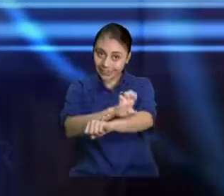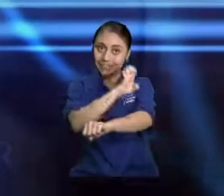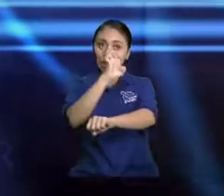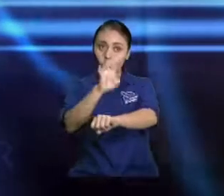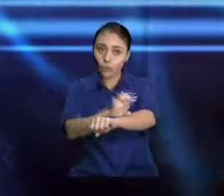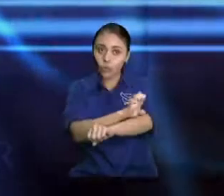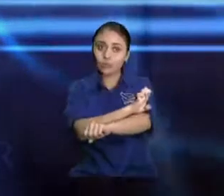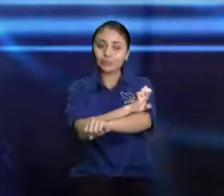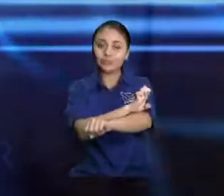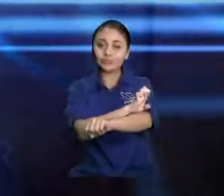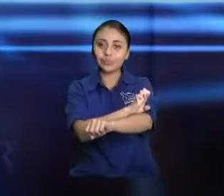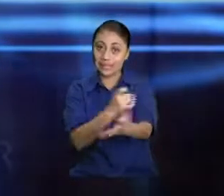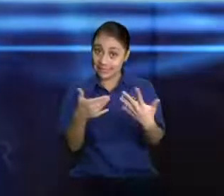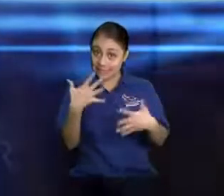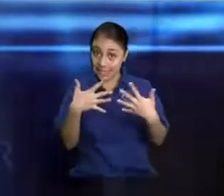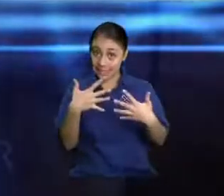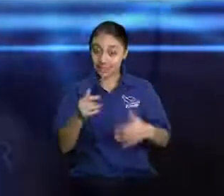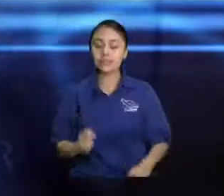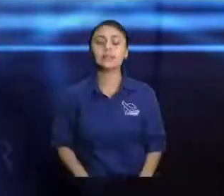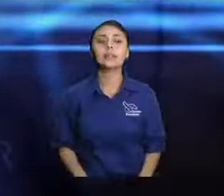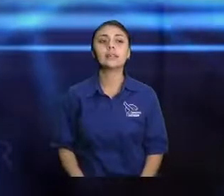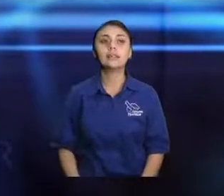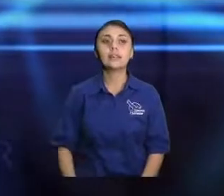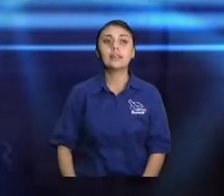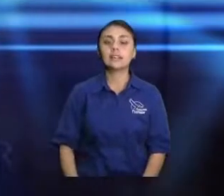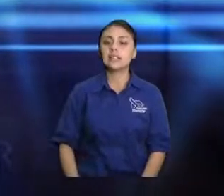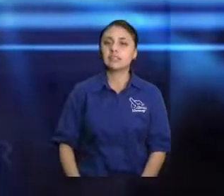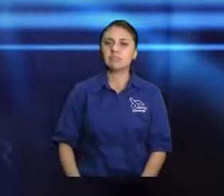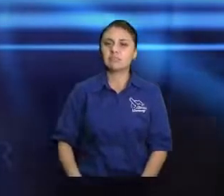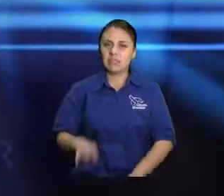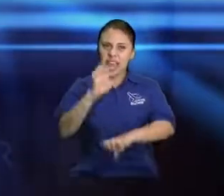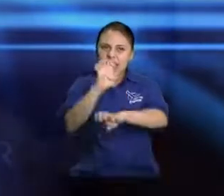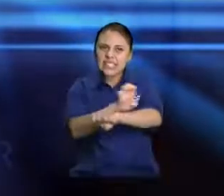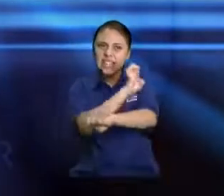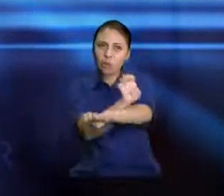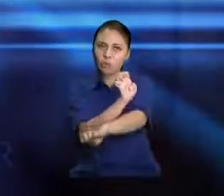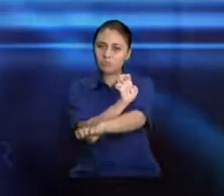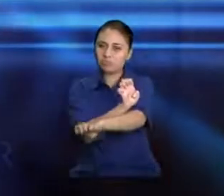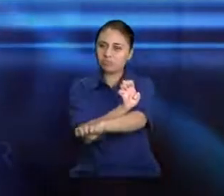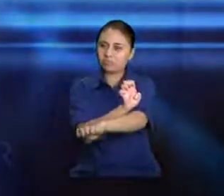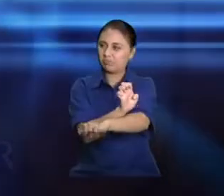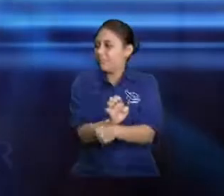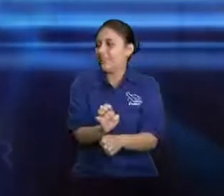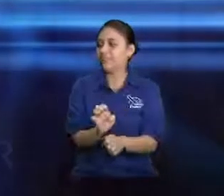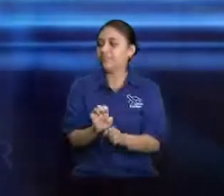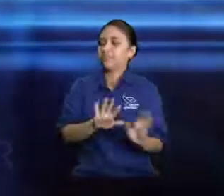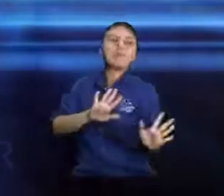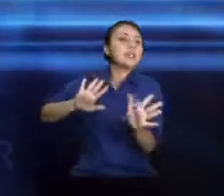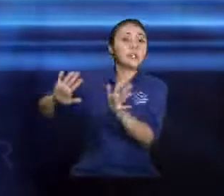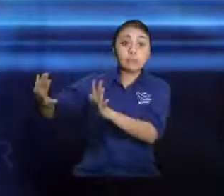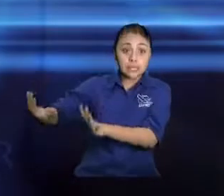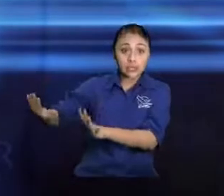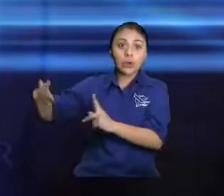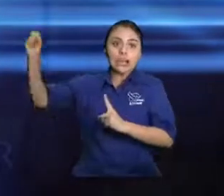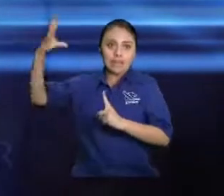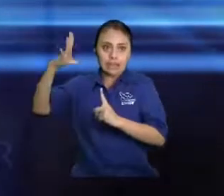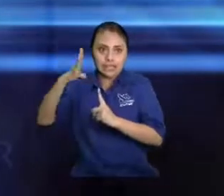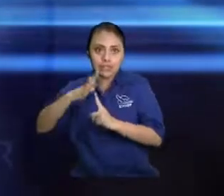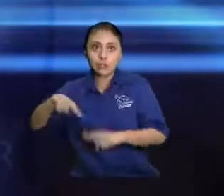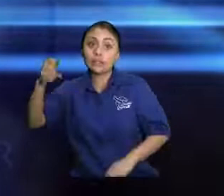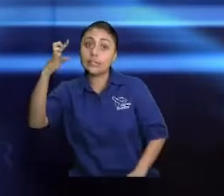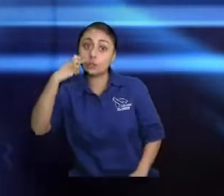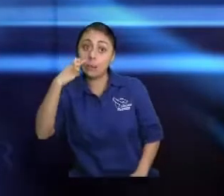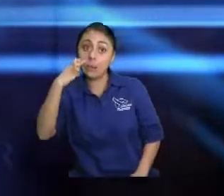bebió, se levantó y se fue. Y así menospreció la primogenitura. Hermano, entonces, ¿qué cosas